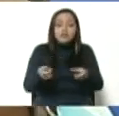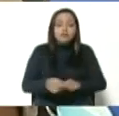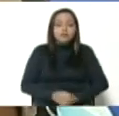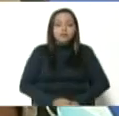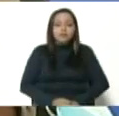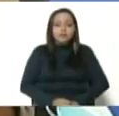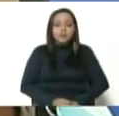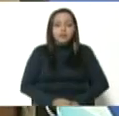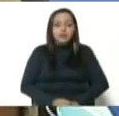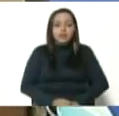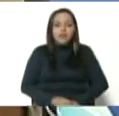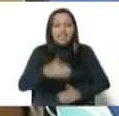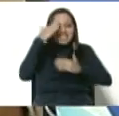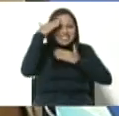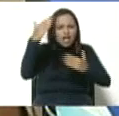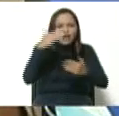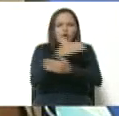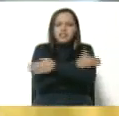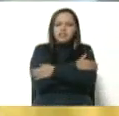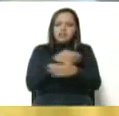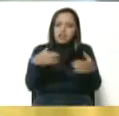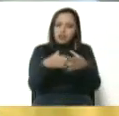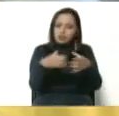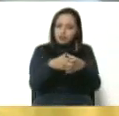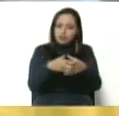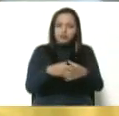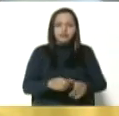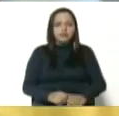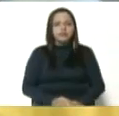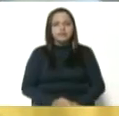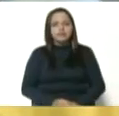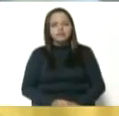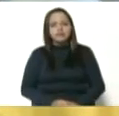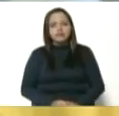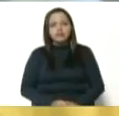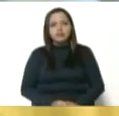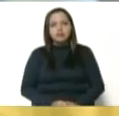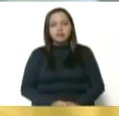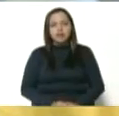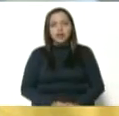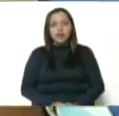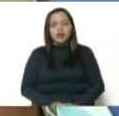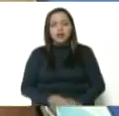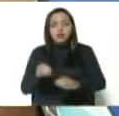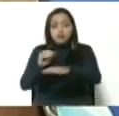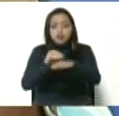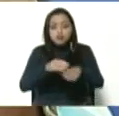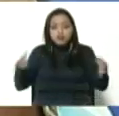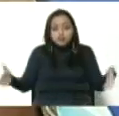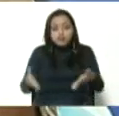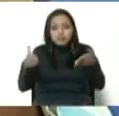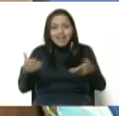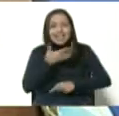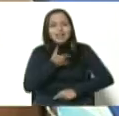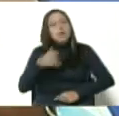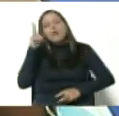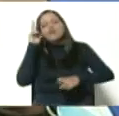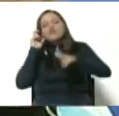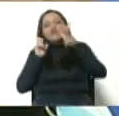saludo con un abrazo a esta reunión y les insistimos que venimos aquí a escucharlos a